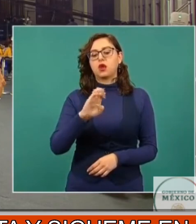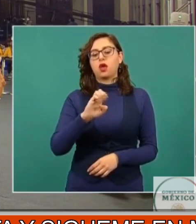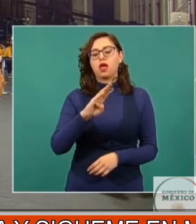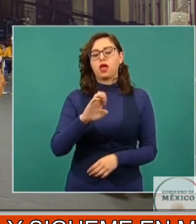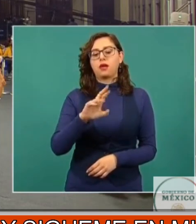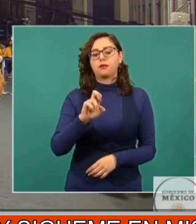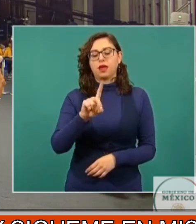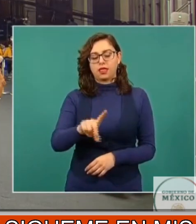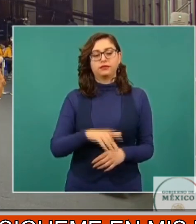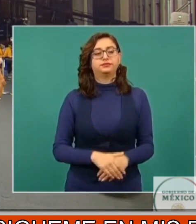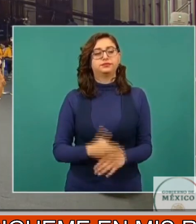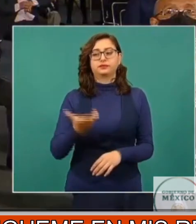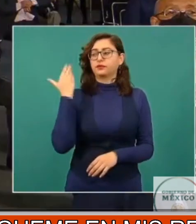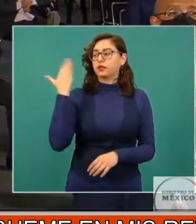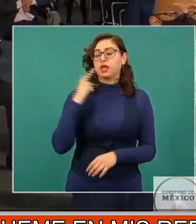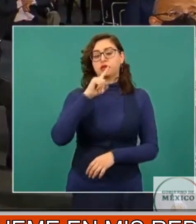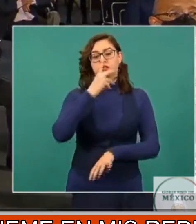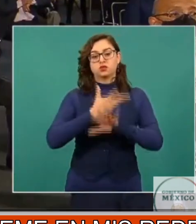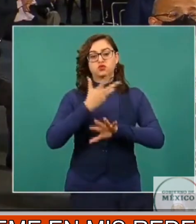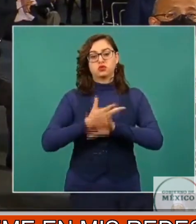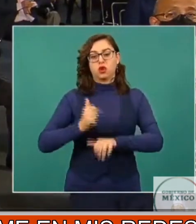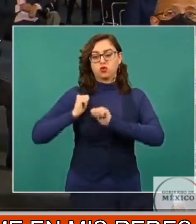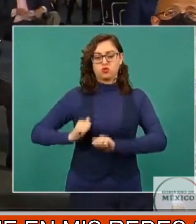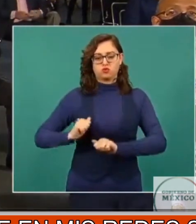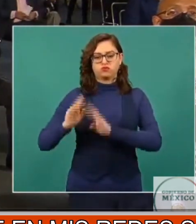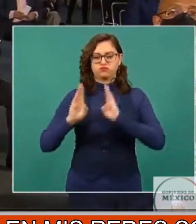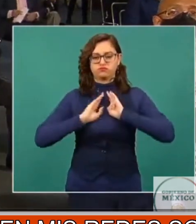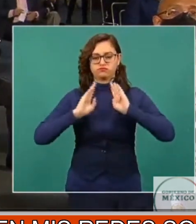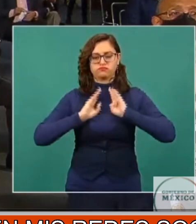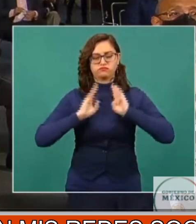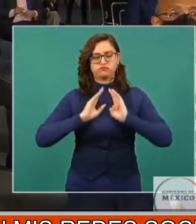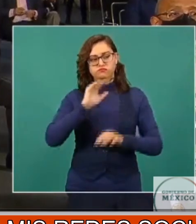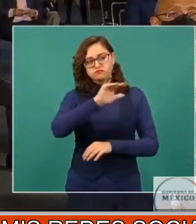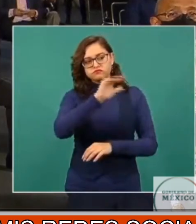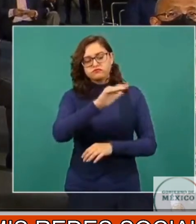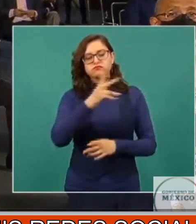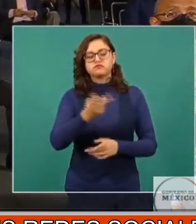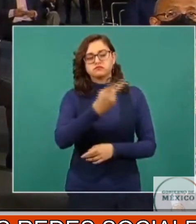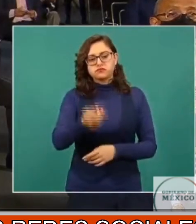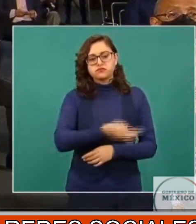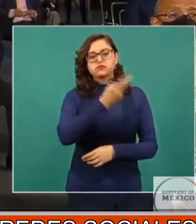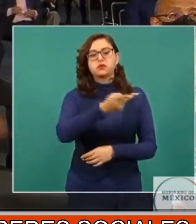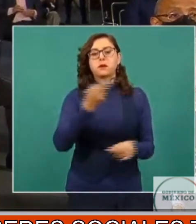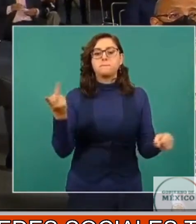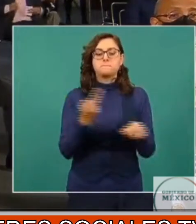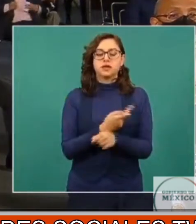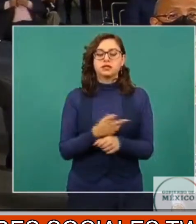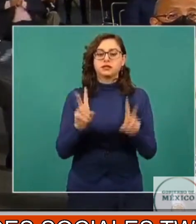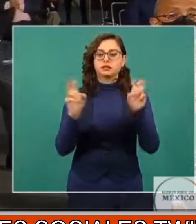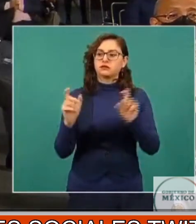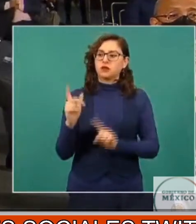un coronel retirado en Estados Unidos sobre el tema de esta demanda que interpuso México por el asunto de las